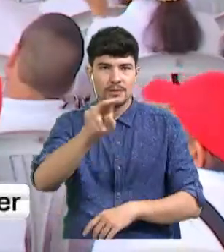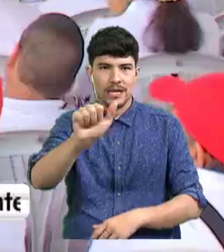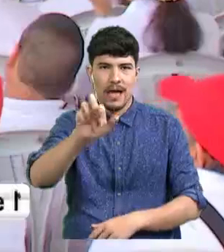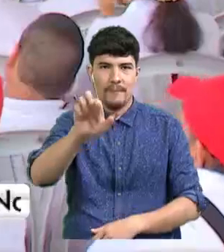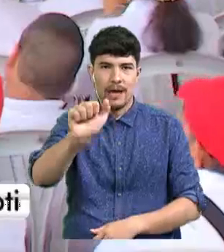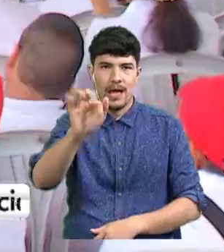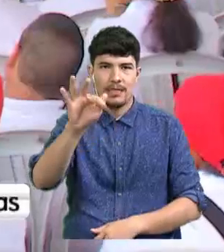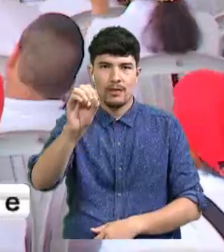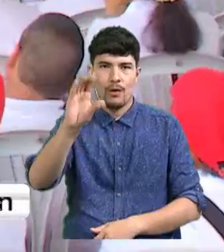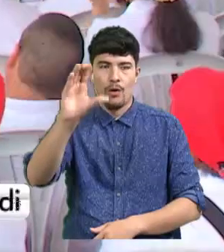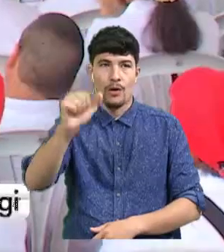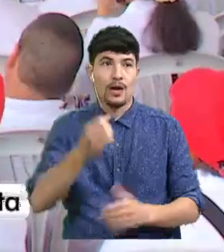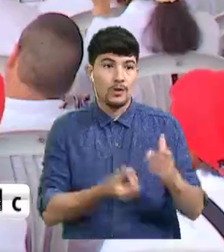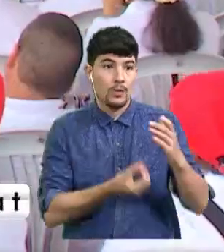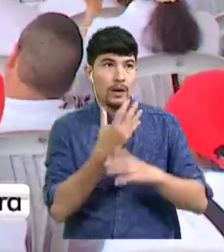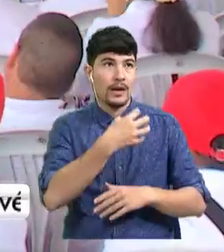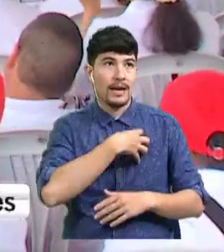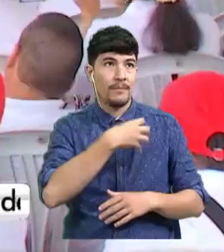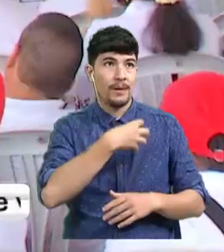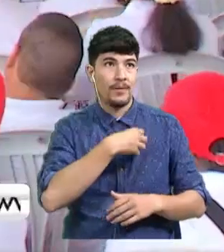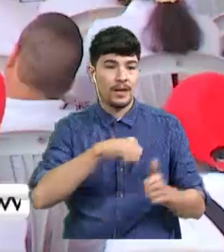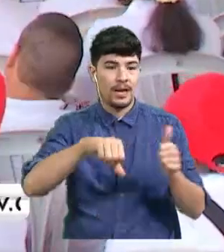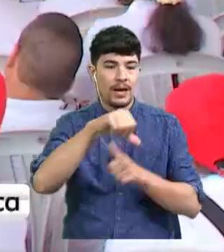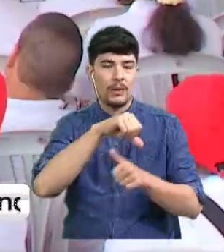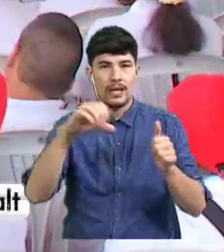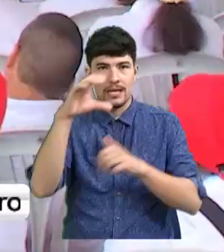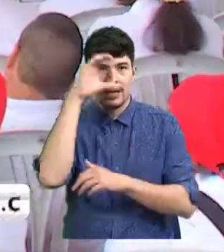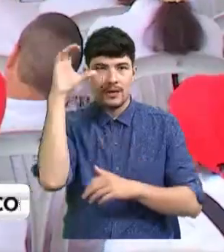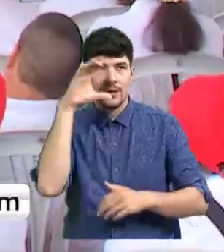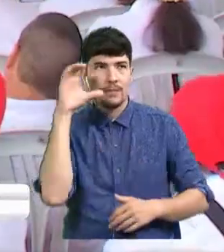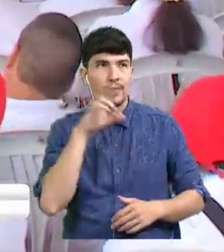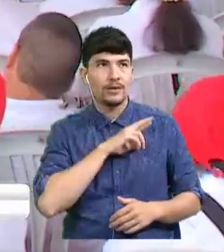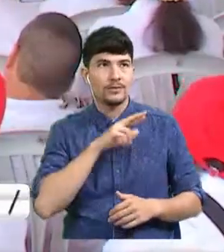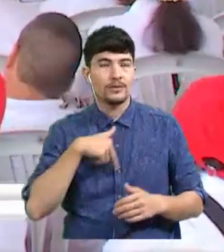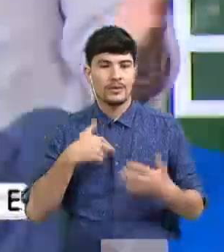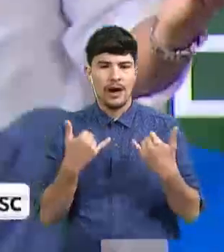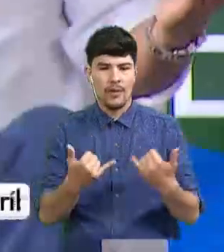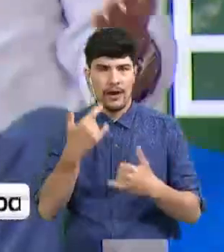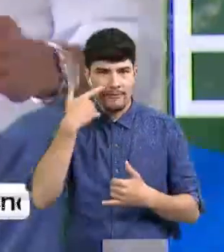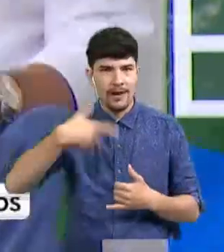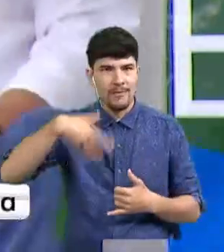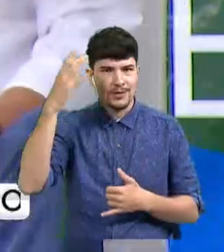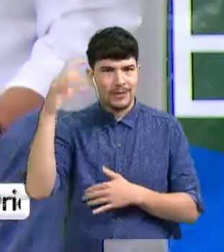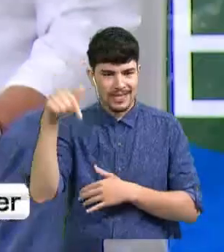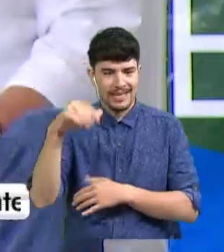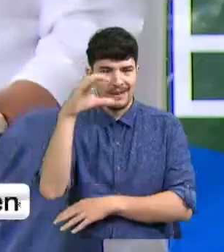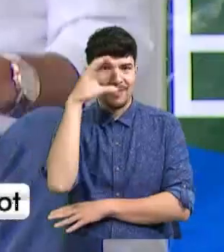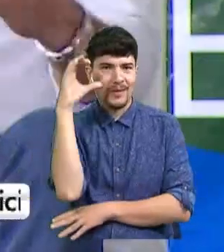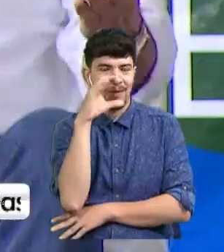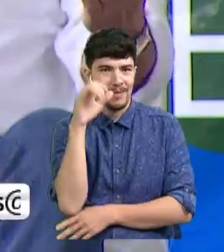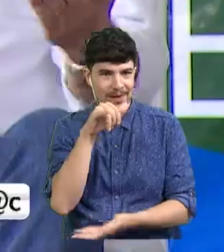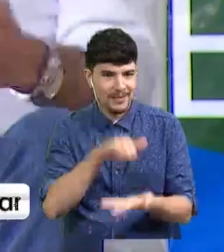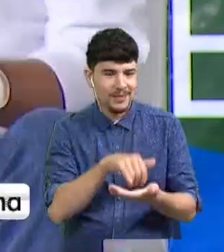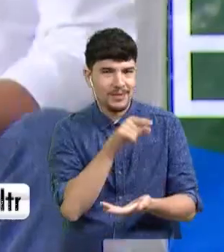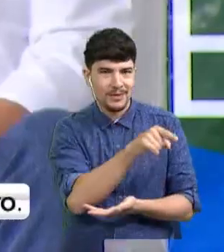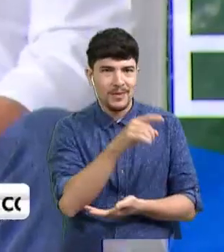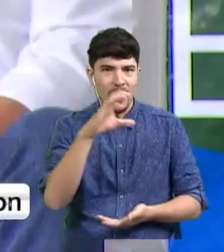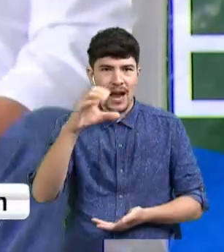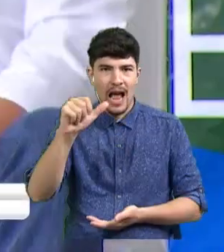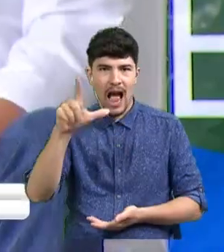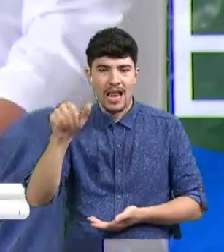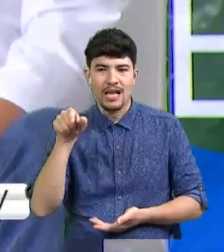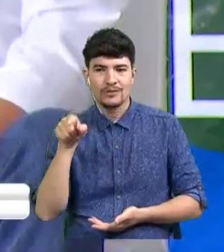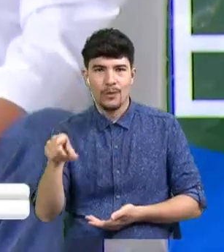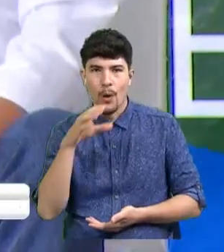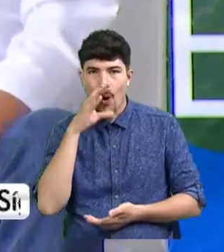la nueva campeona de la Vuelta a Colombia, santandereana, estamos de moda los santandereanos, mire lo que acaba de ocurrir también con Cala, este gran